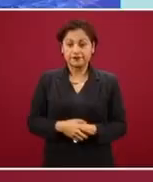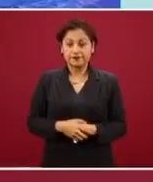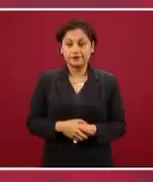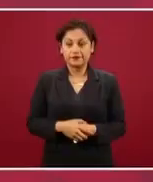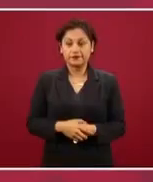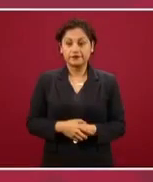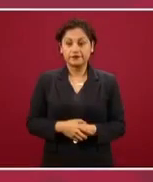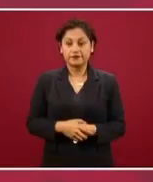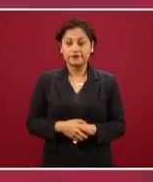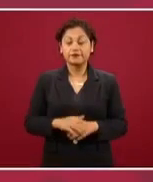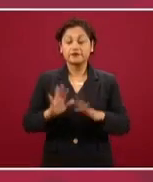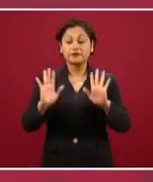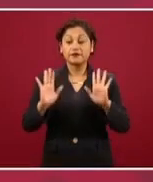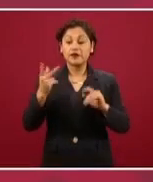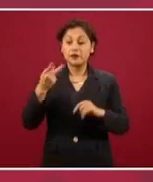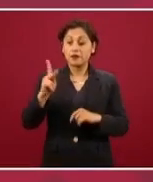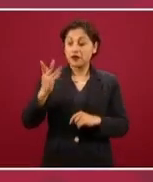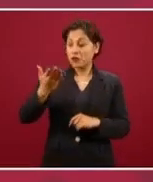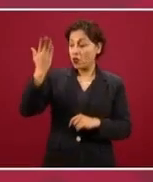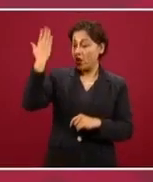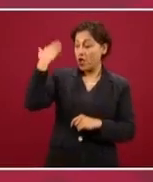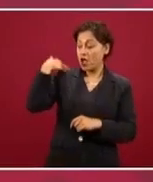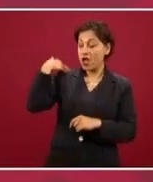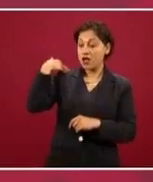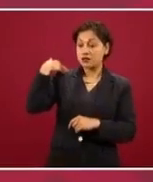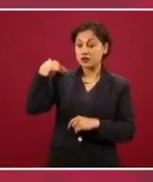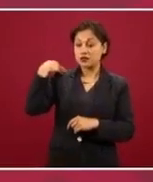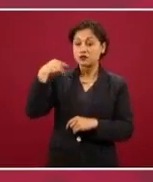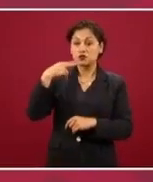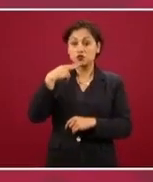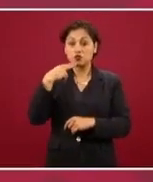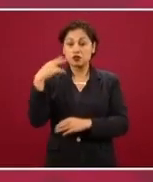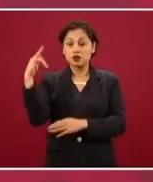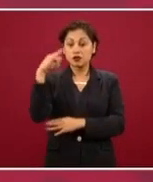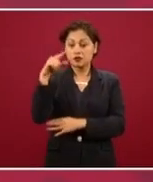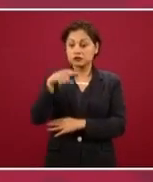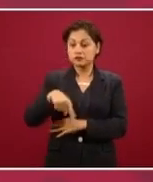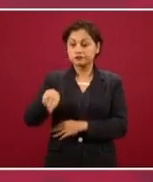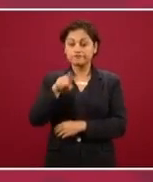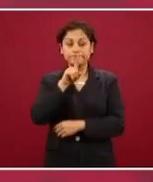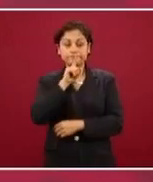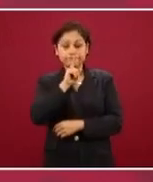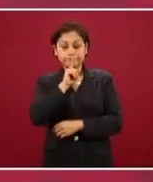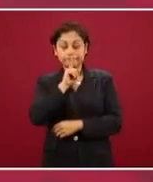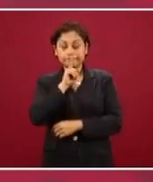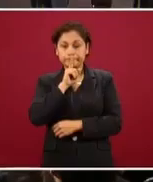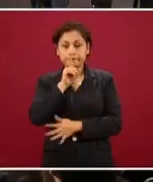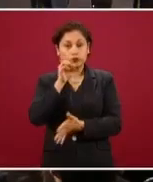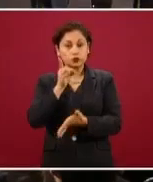Pero nadie decía nada, solo aplaudían.